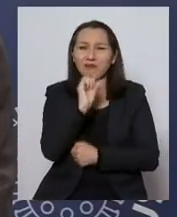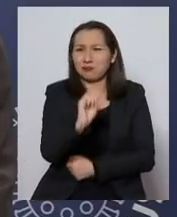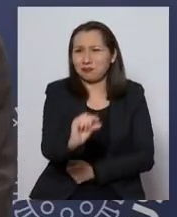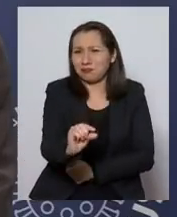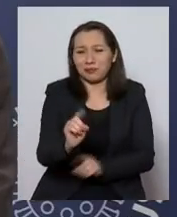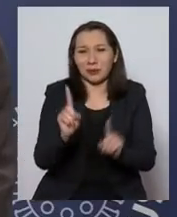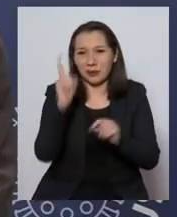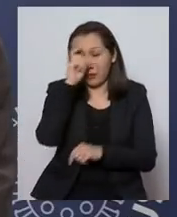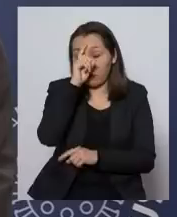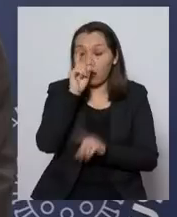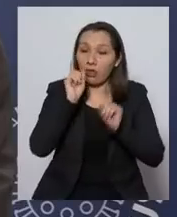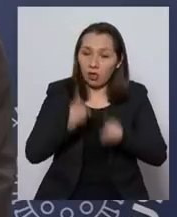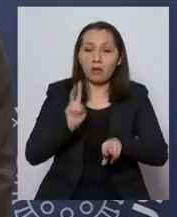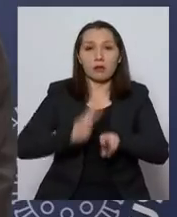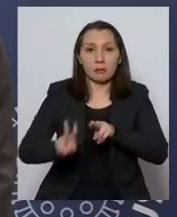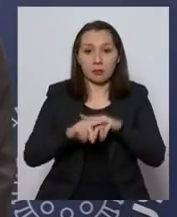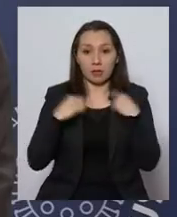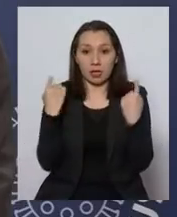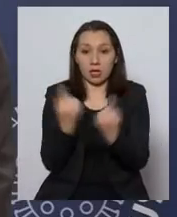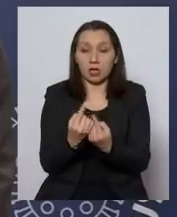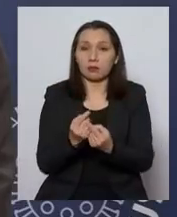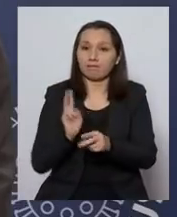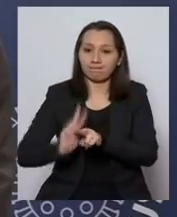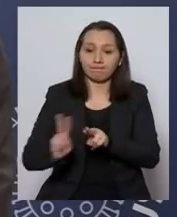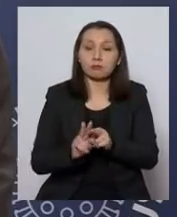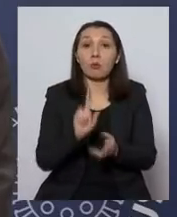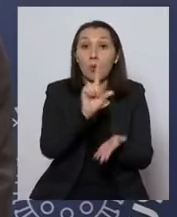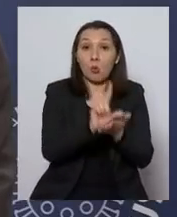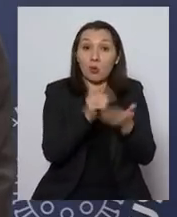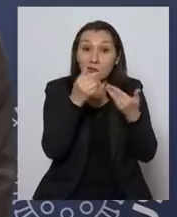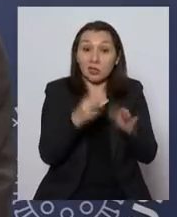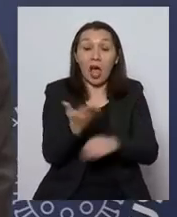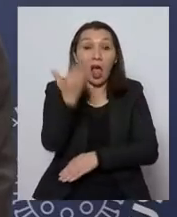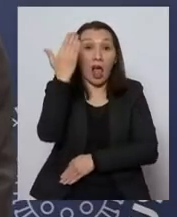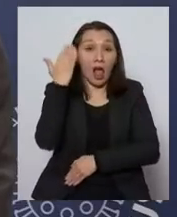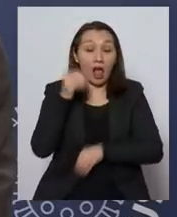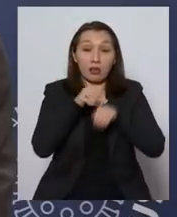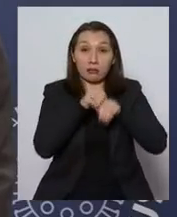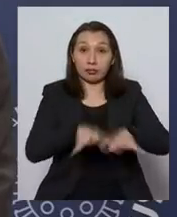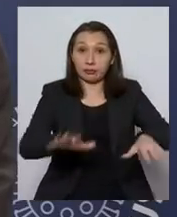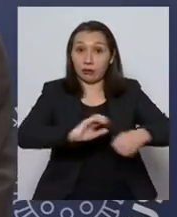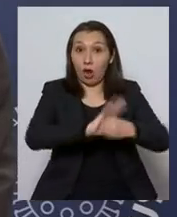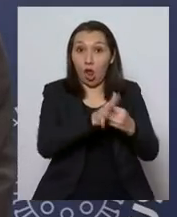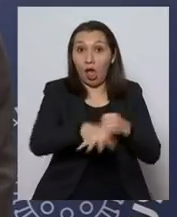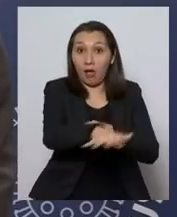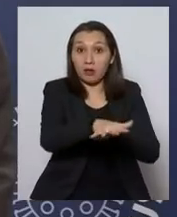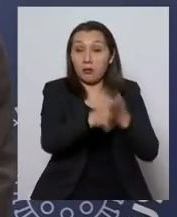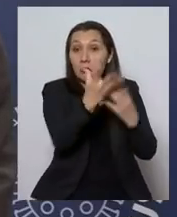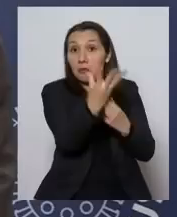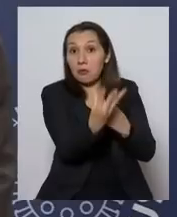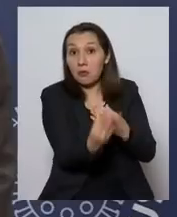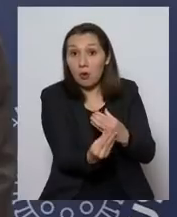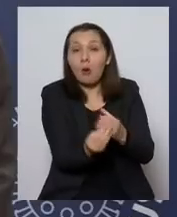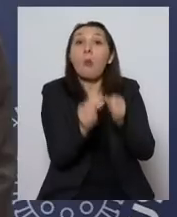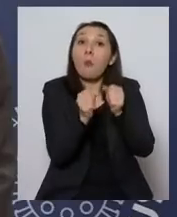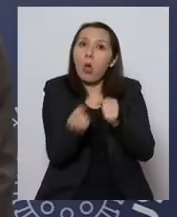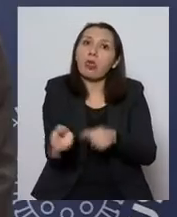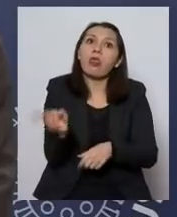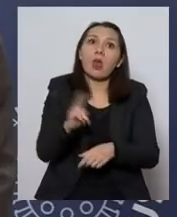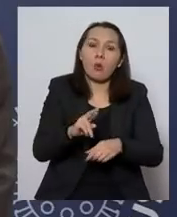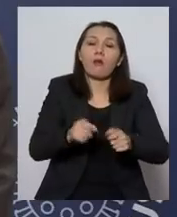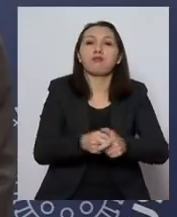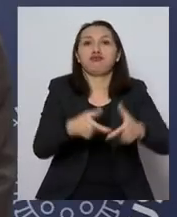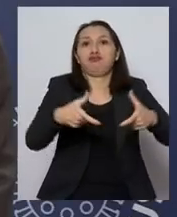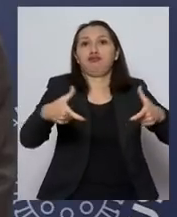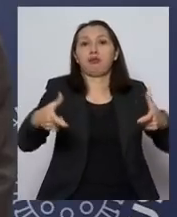tenemos que prepararnos, que lugares donde ha pasado una ola pueden aparecer otras, como ya está